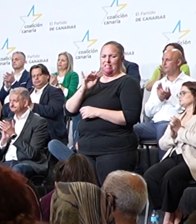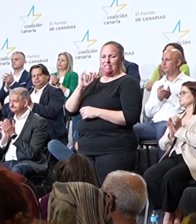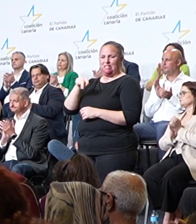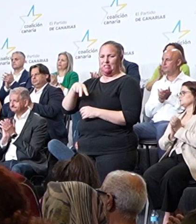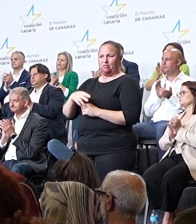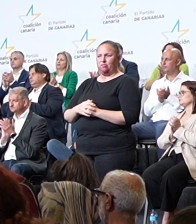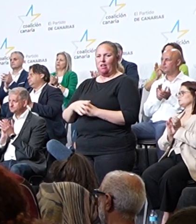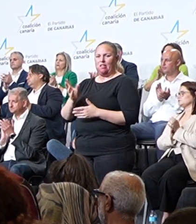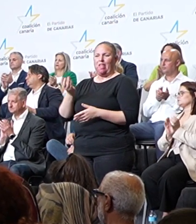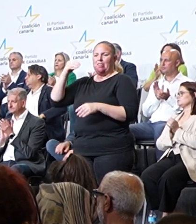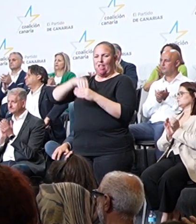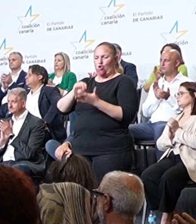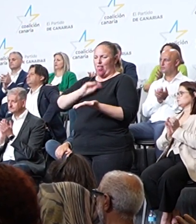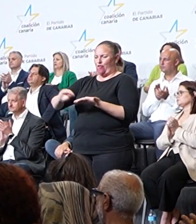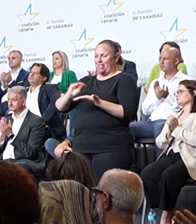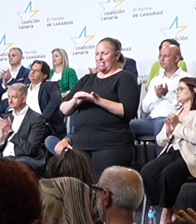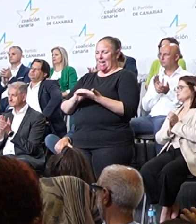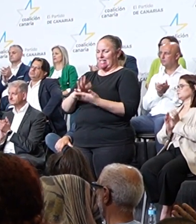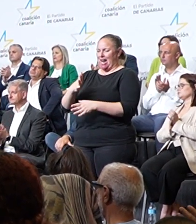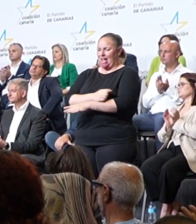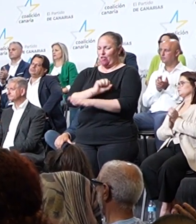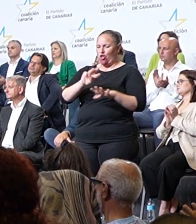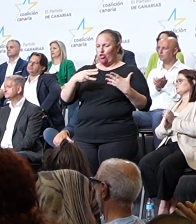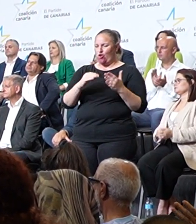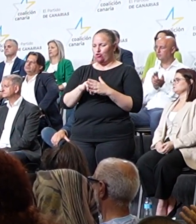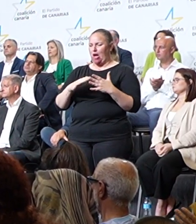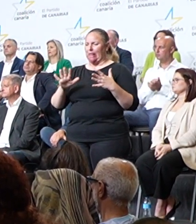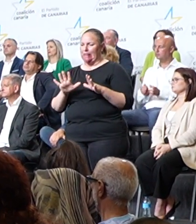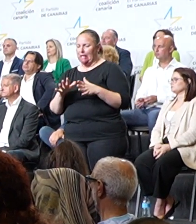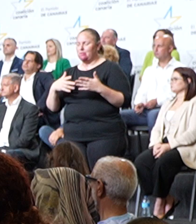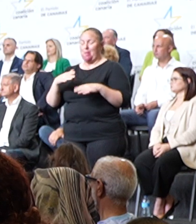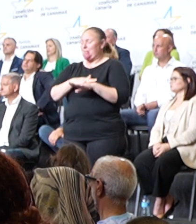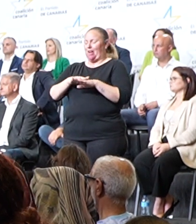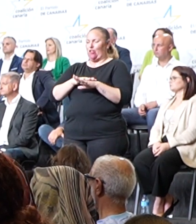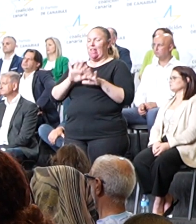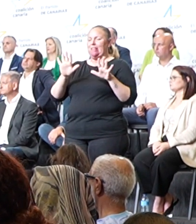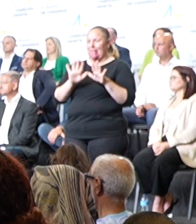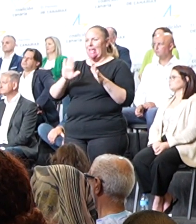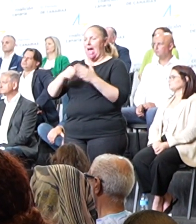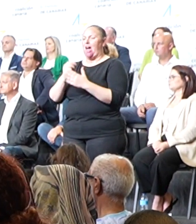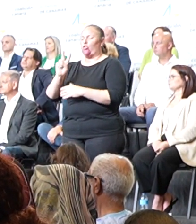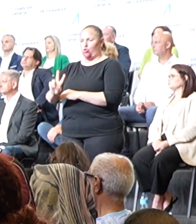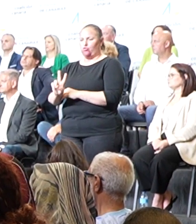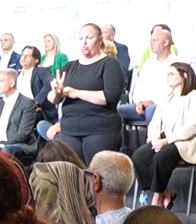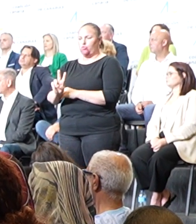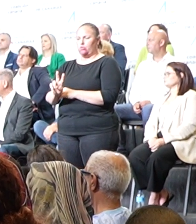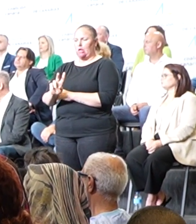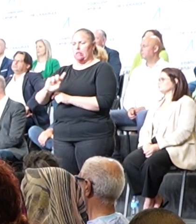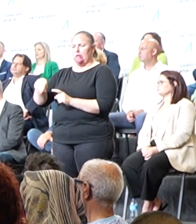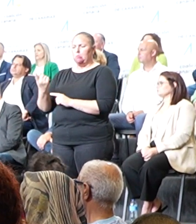oficina, que va al cabildo de 8 a 10, de 10 a 2, y después,